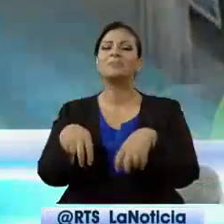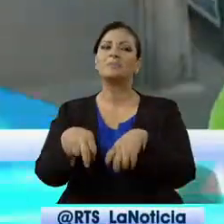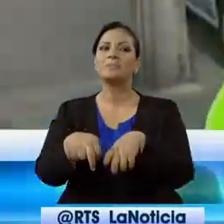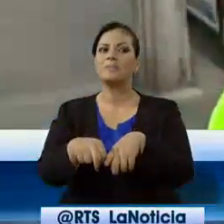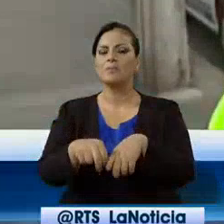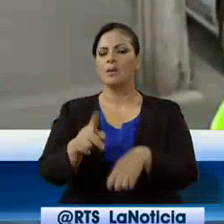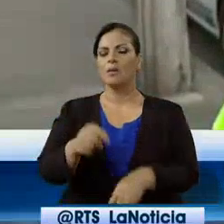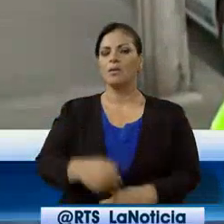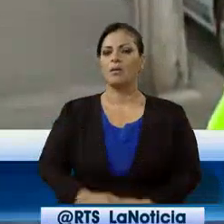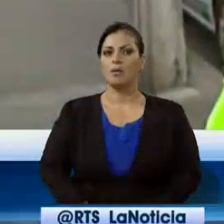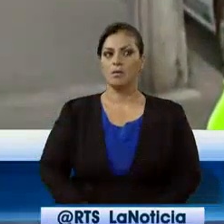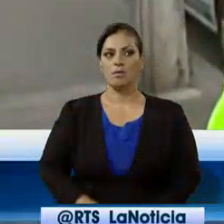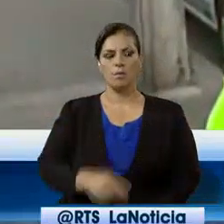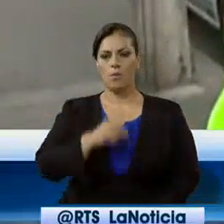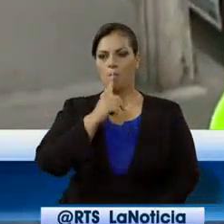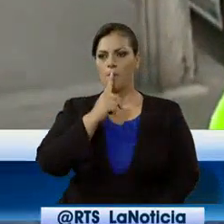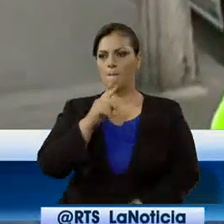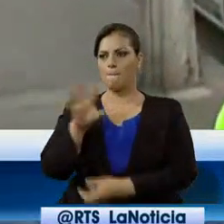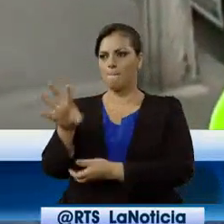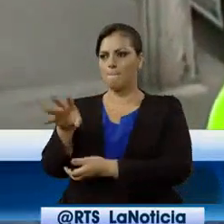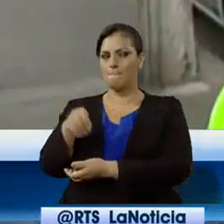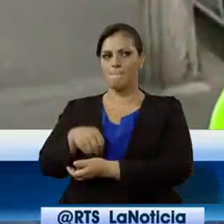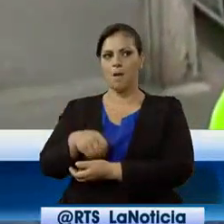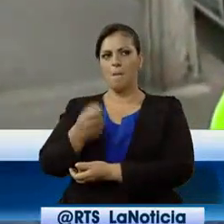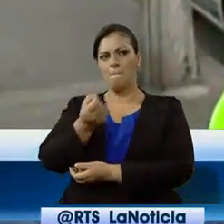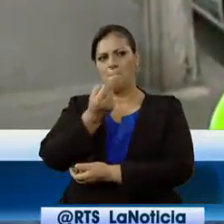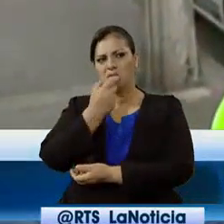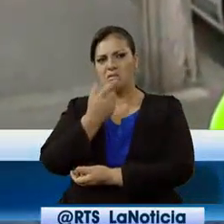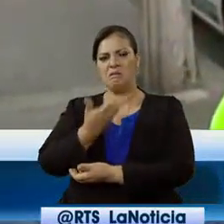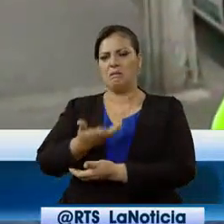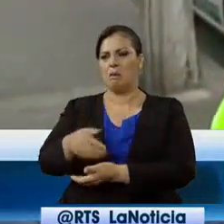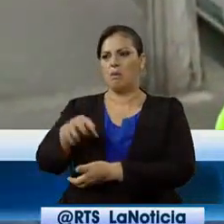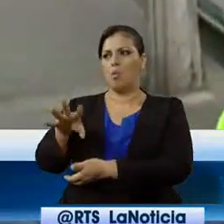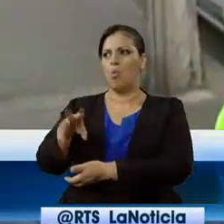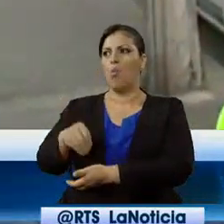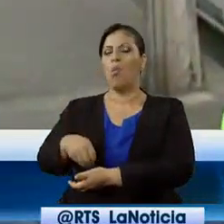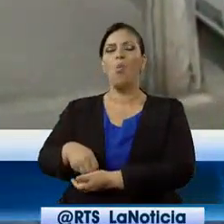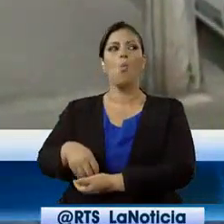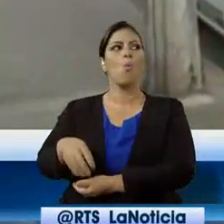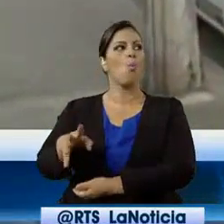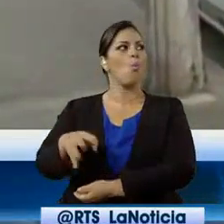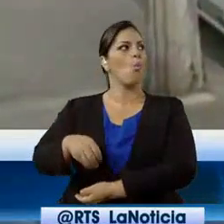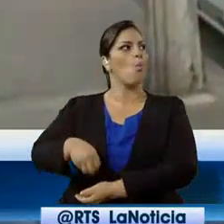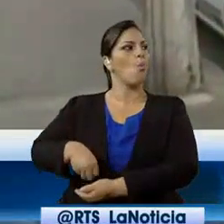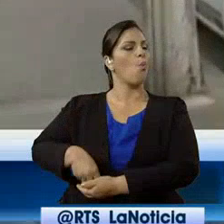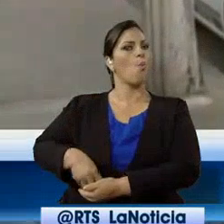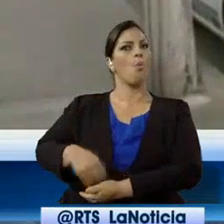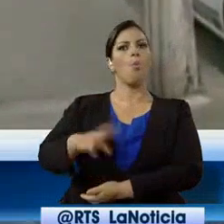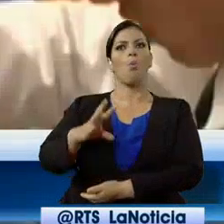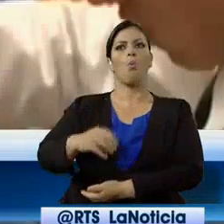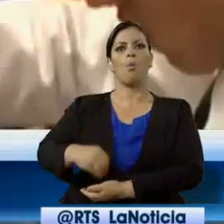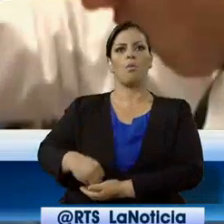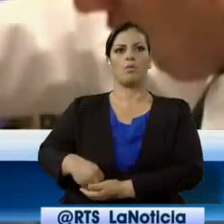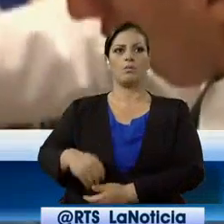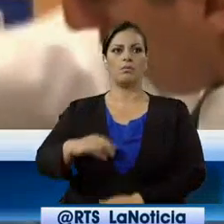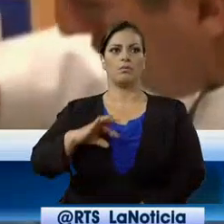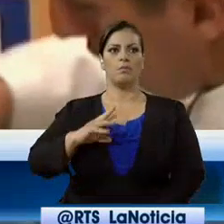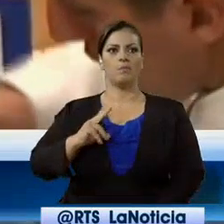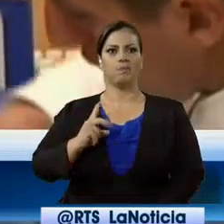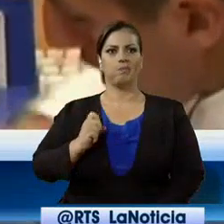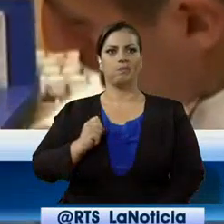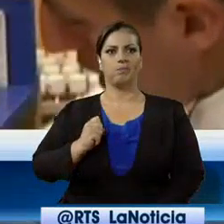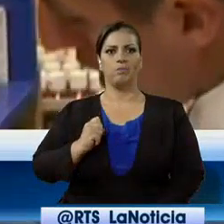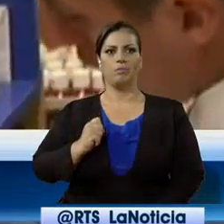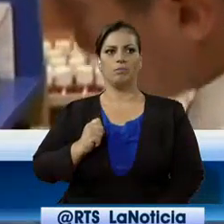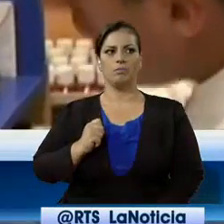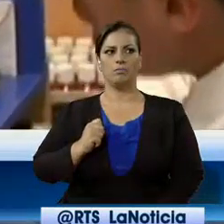sustraerse algunos medicamentos y... de los mostradores, algunas situaciones que se encuentran para la venta. De pronto, uno